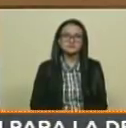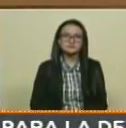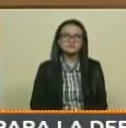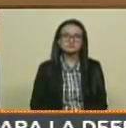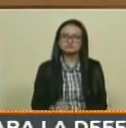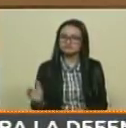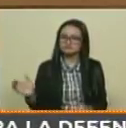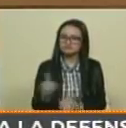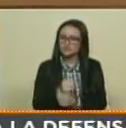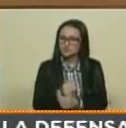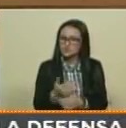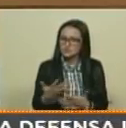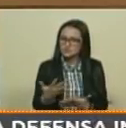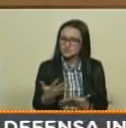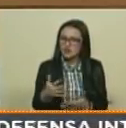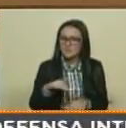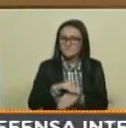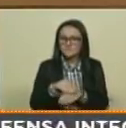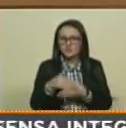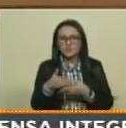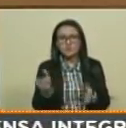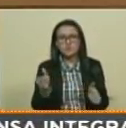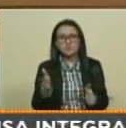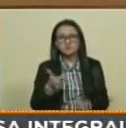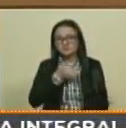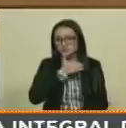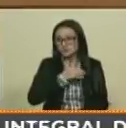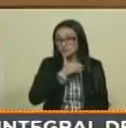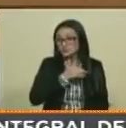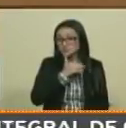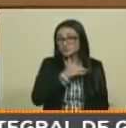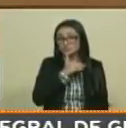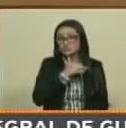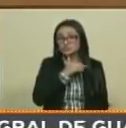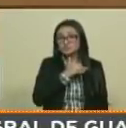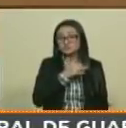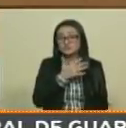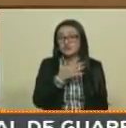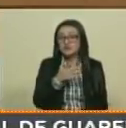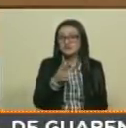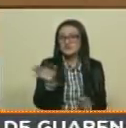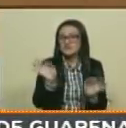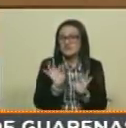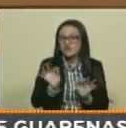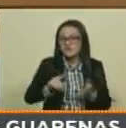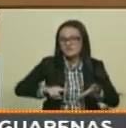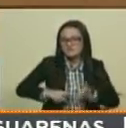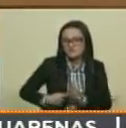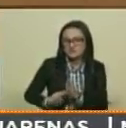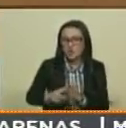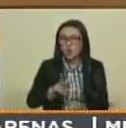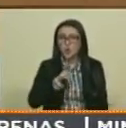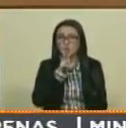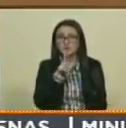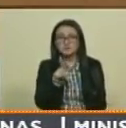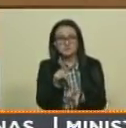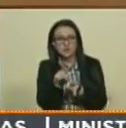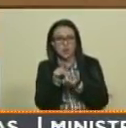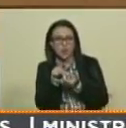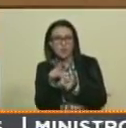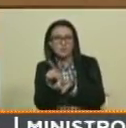Encontramos un Ministerio Público que se había conformado en un cartel de extorsión que cobraba, y eso